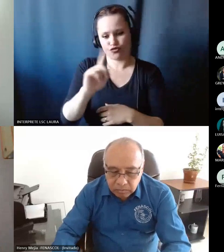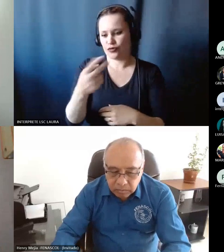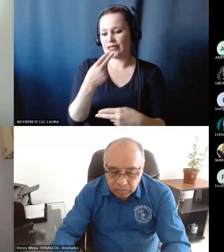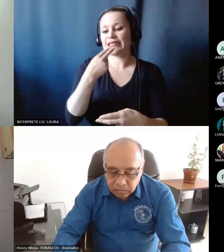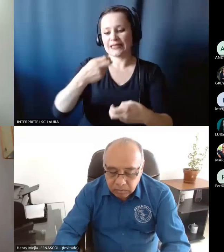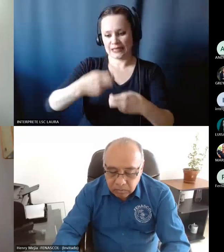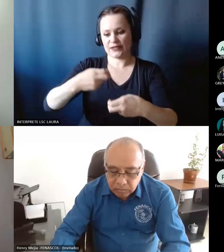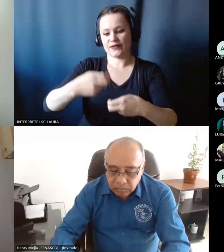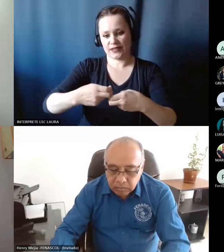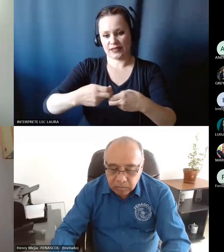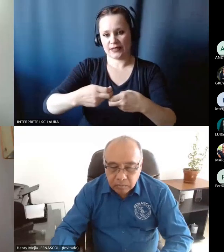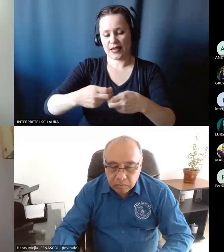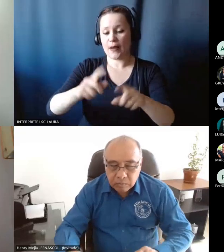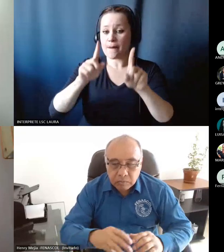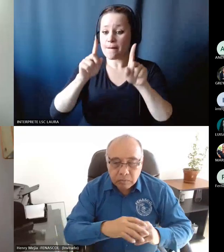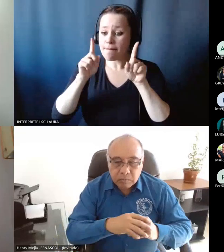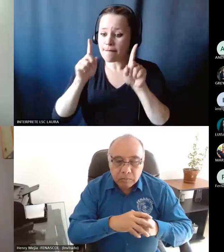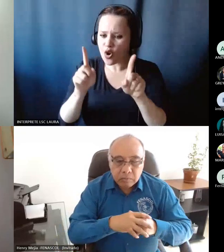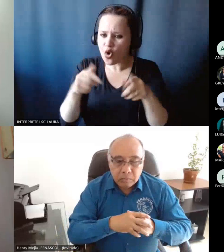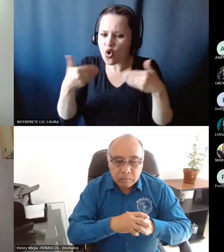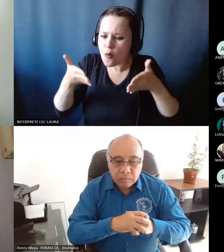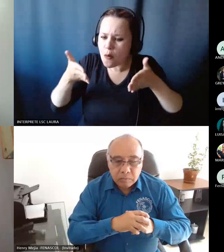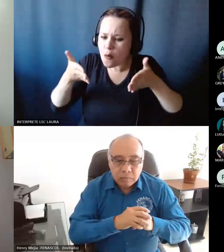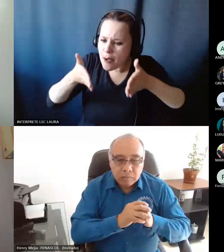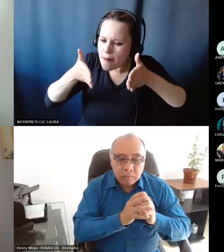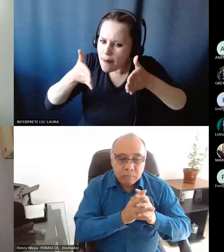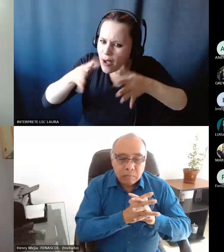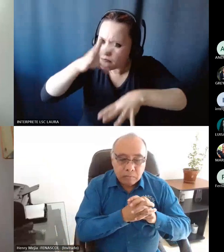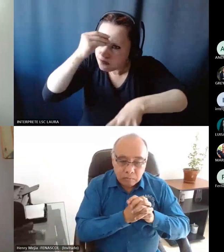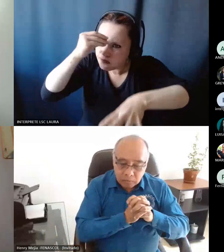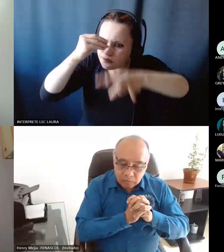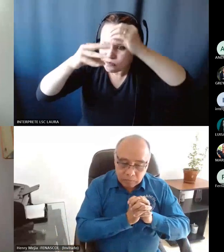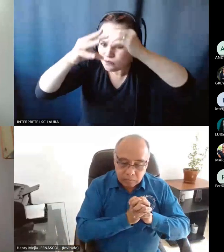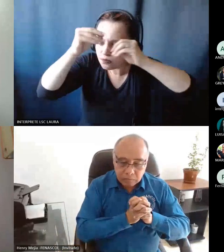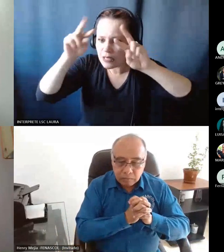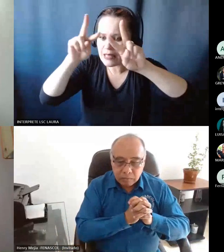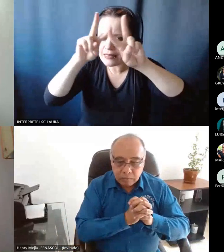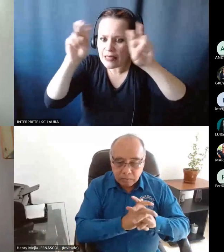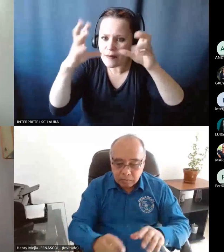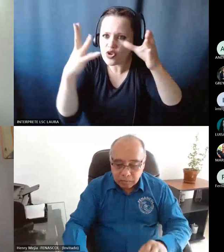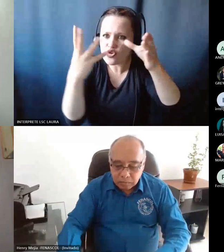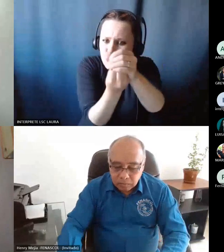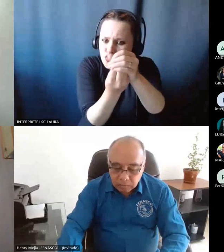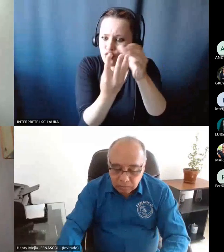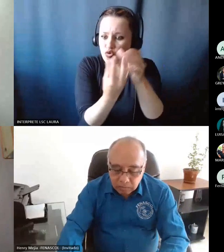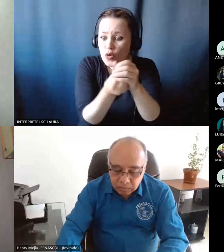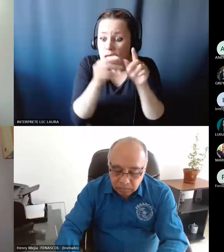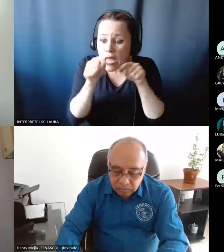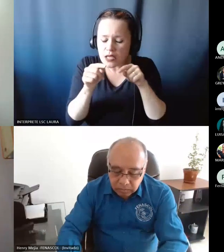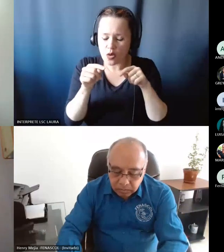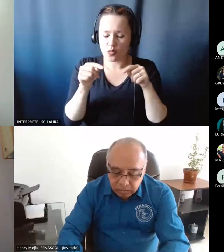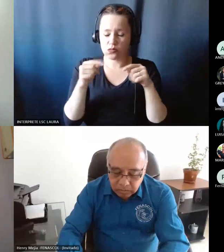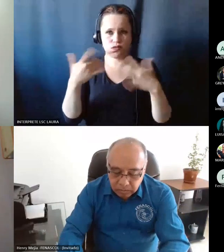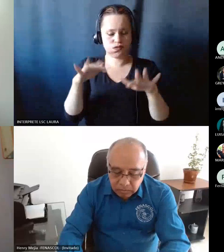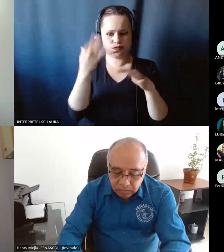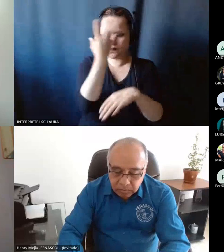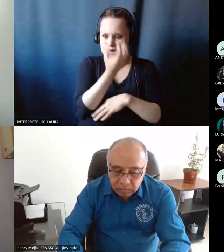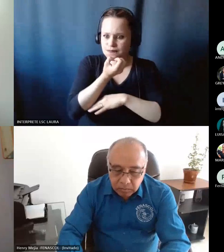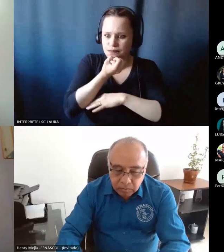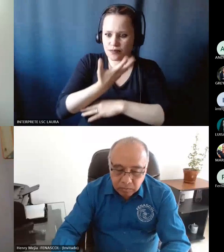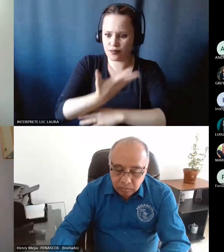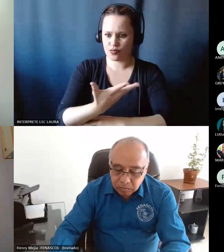fácil pero el camino del aprendizaje en temas de inclusión es maravilloso la